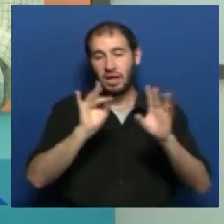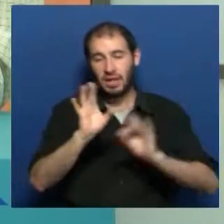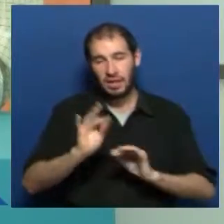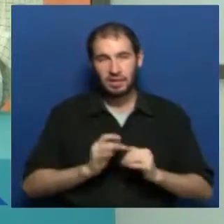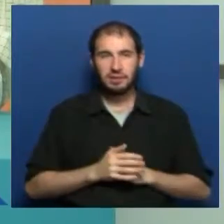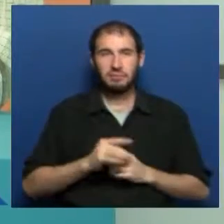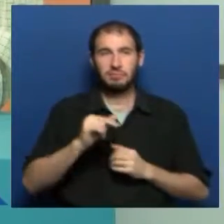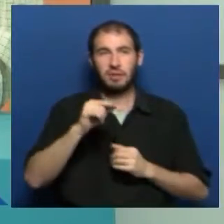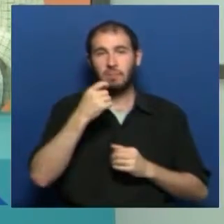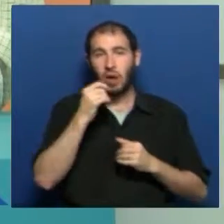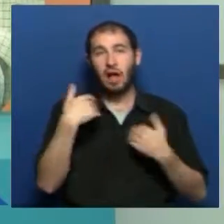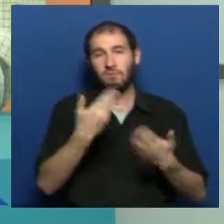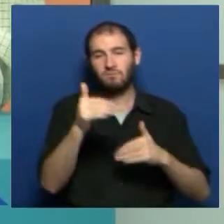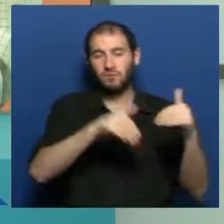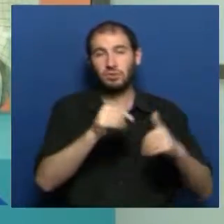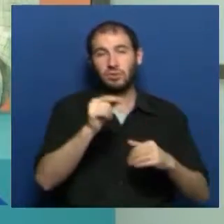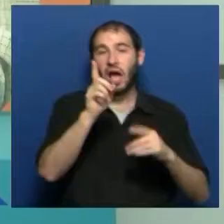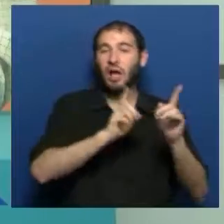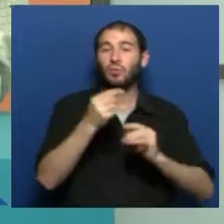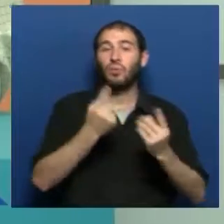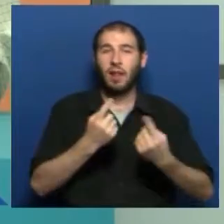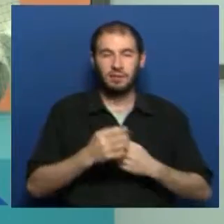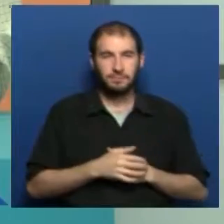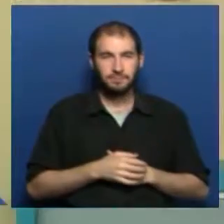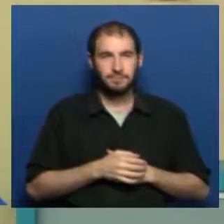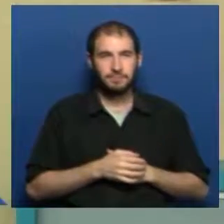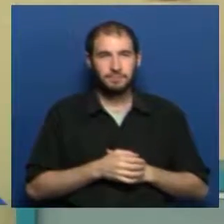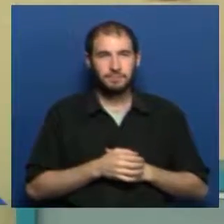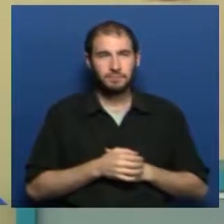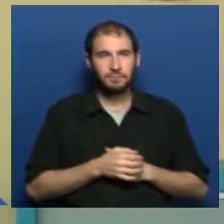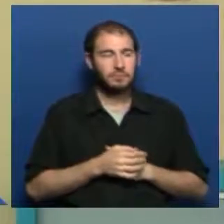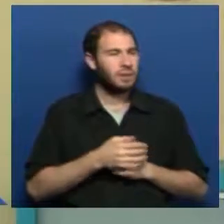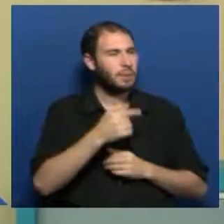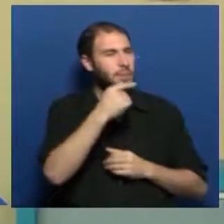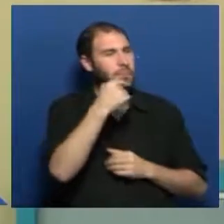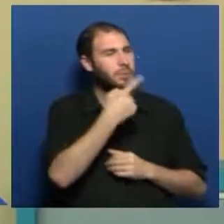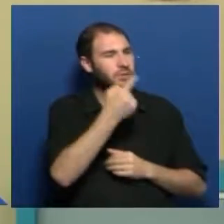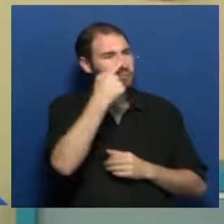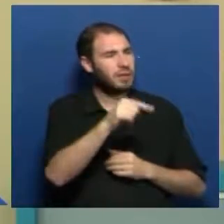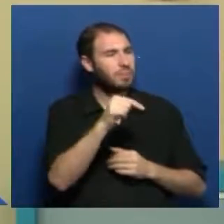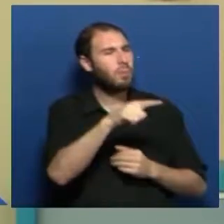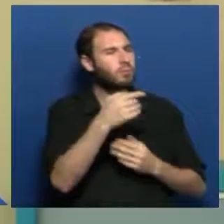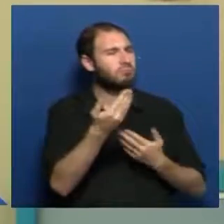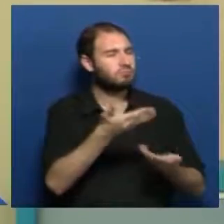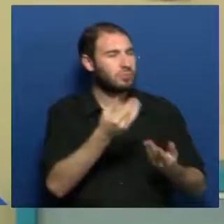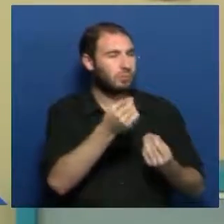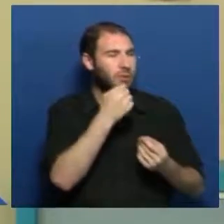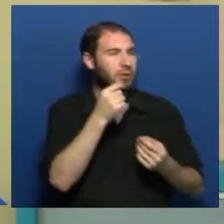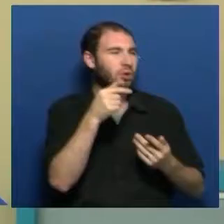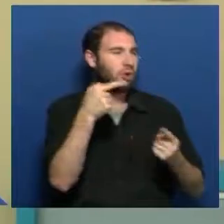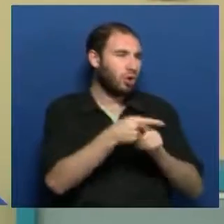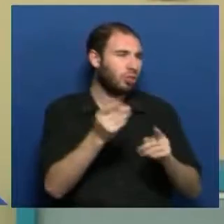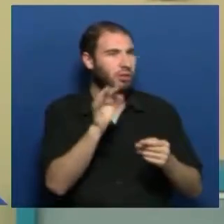marcando la preferencia de voto hacia tal o cual candidato. Finalizo con esta pregunta. ¿Cómo recibiste